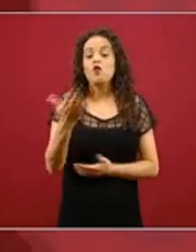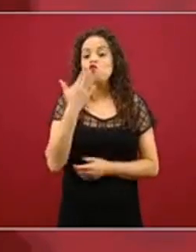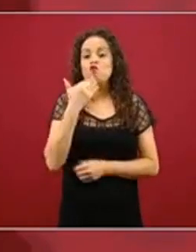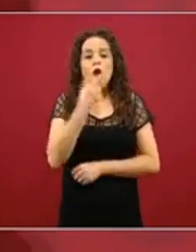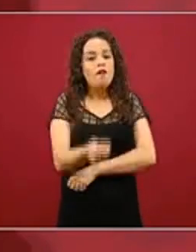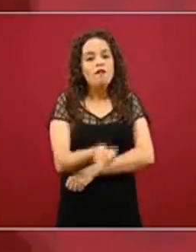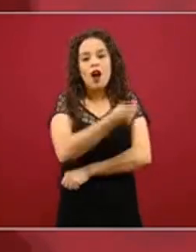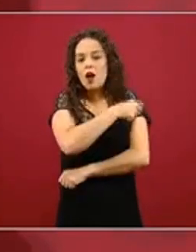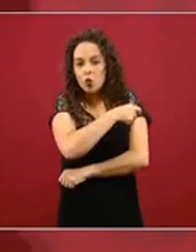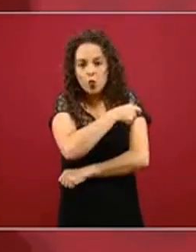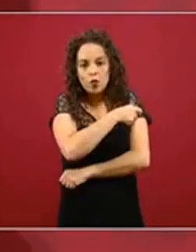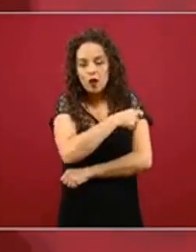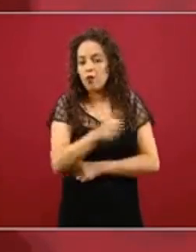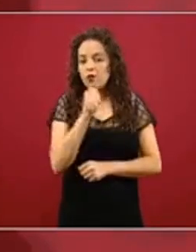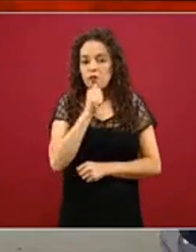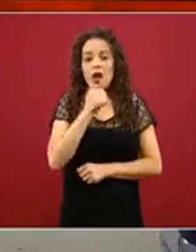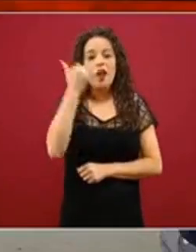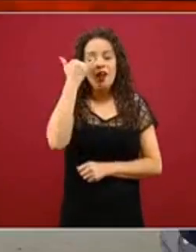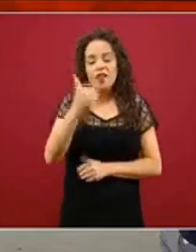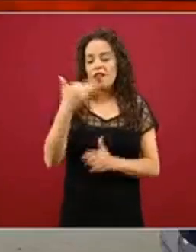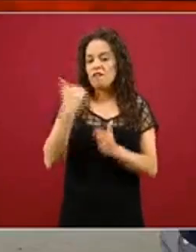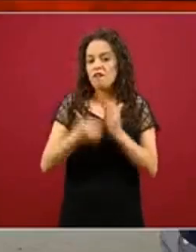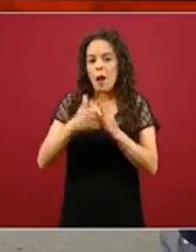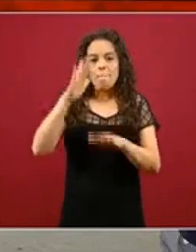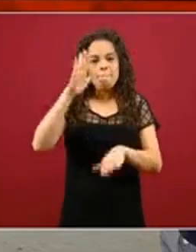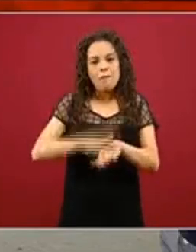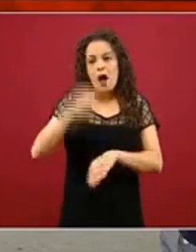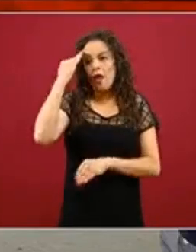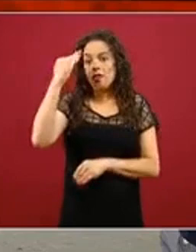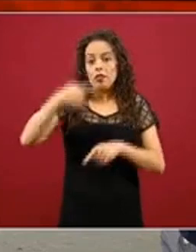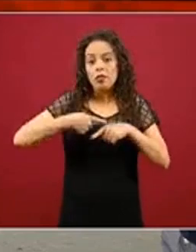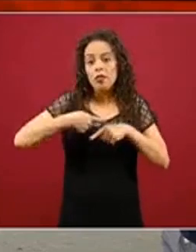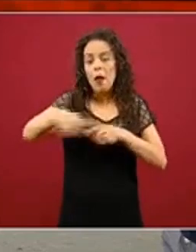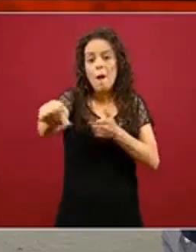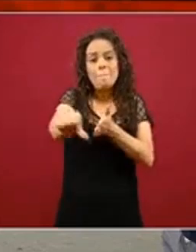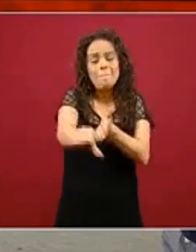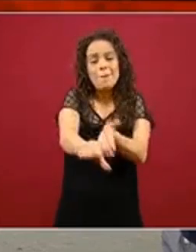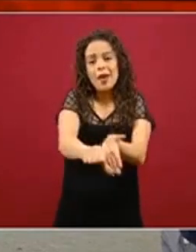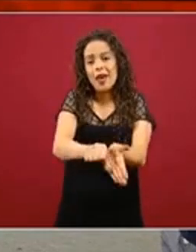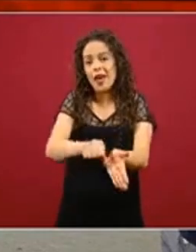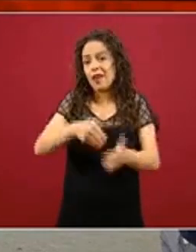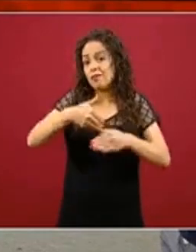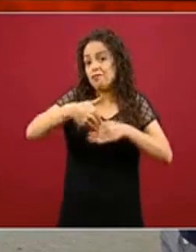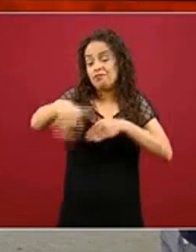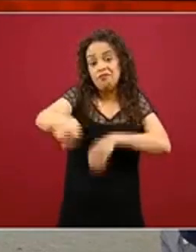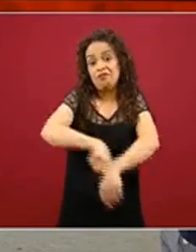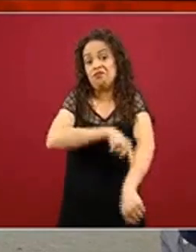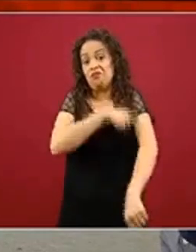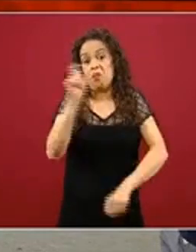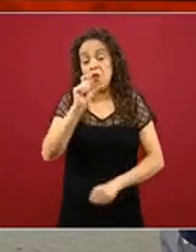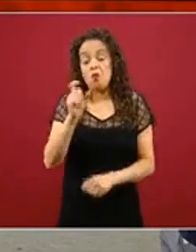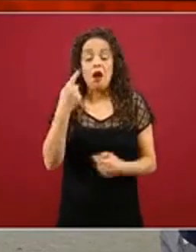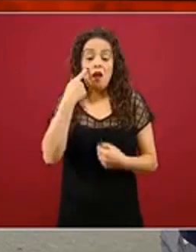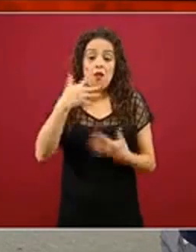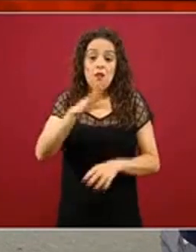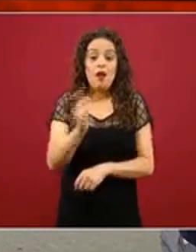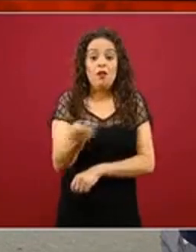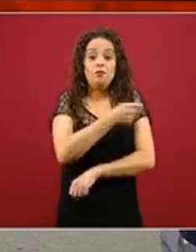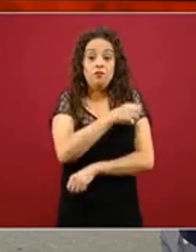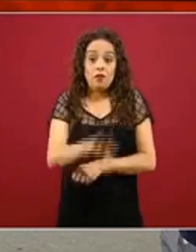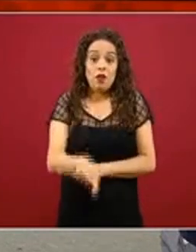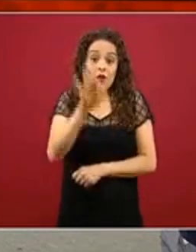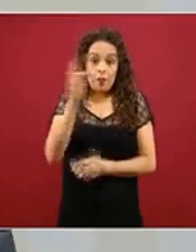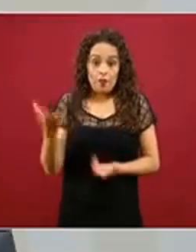tardará muchos meses en lograrse. No lo decimos porque nos guste, nos parece igual que a